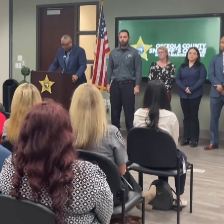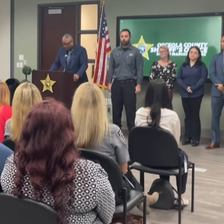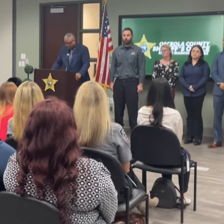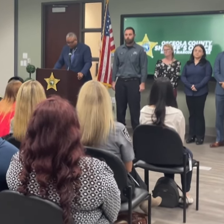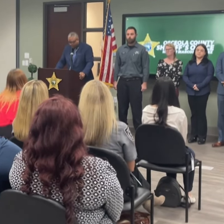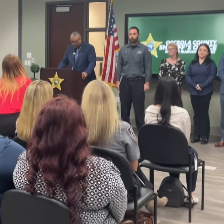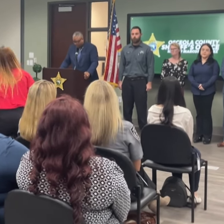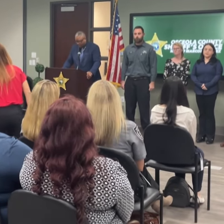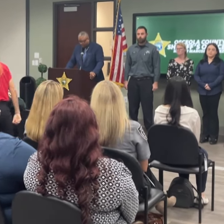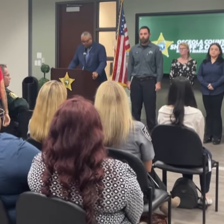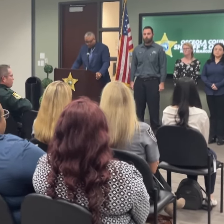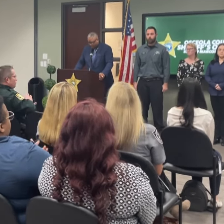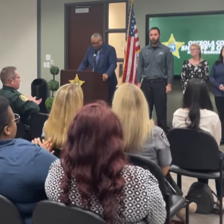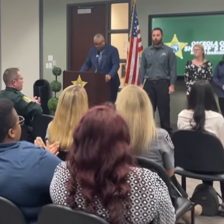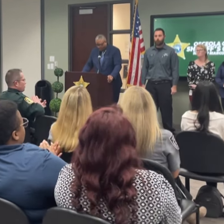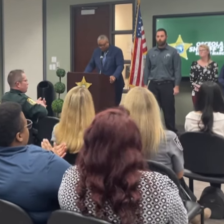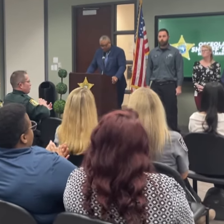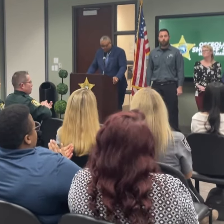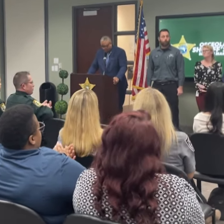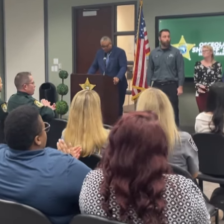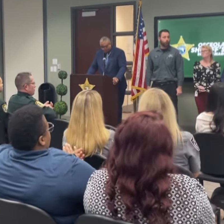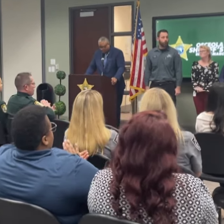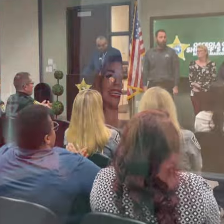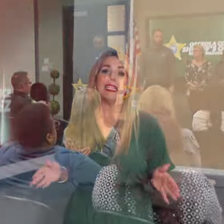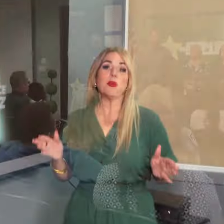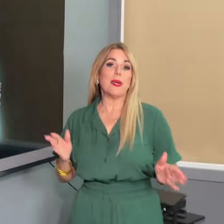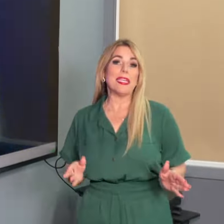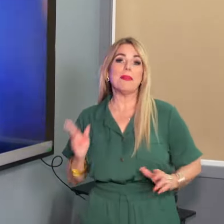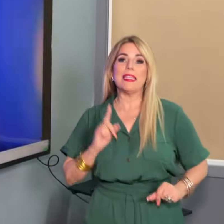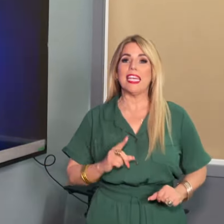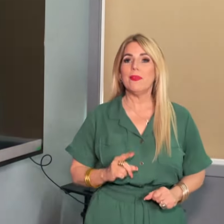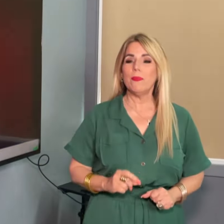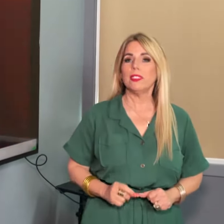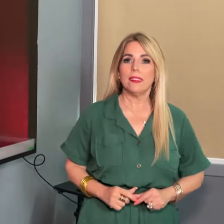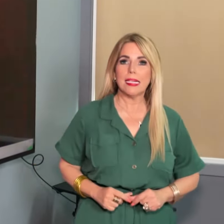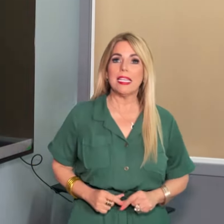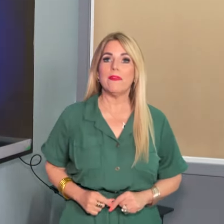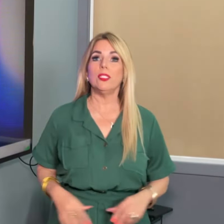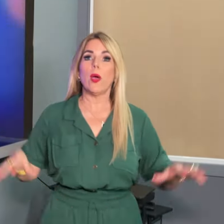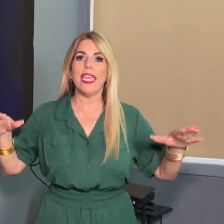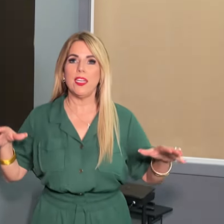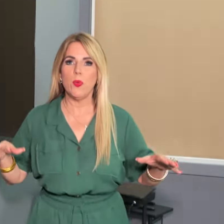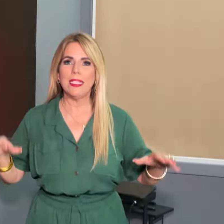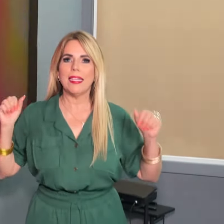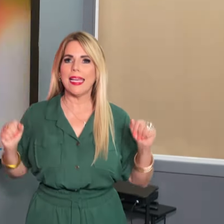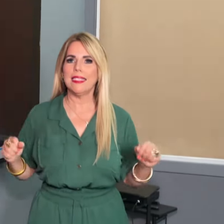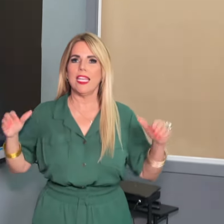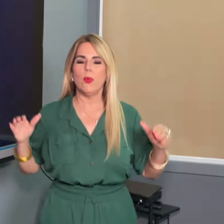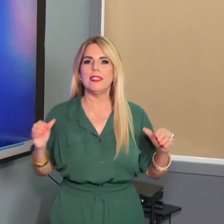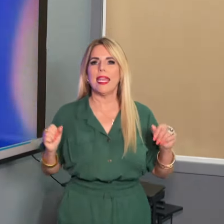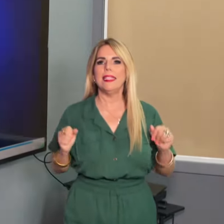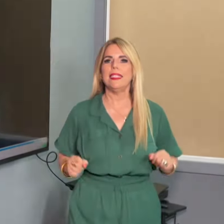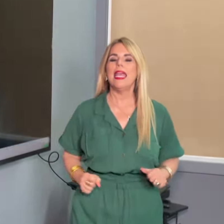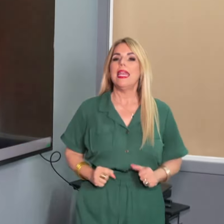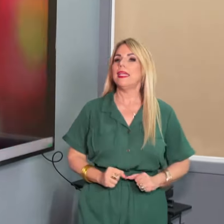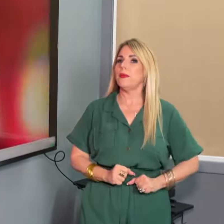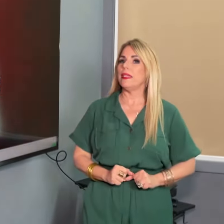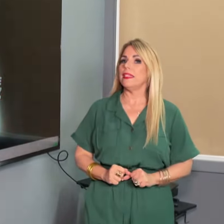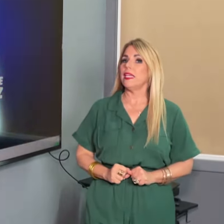su proceso de aplicación y para finalizar Recuerden que mañana vamos a estar celebrando en nuestra casa en nuestra